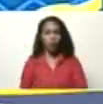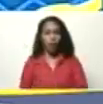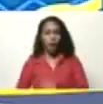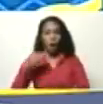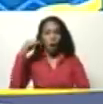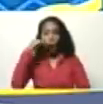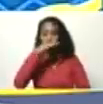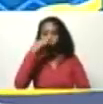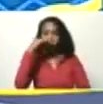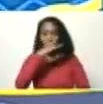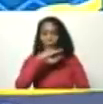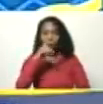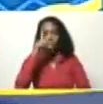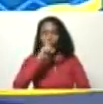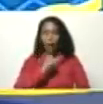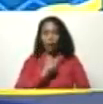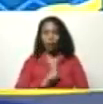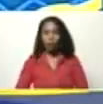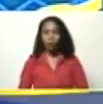octubre del año